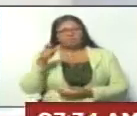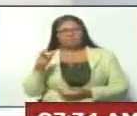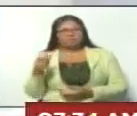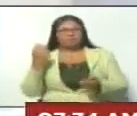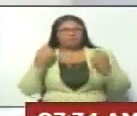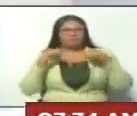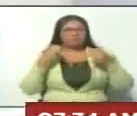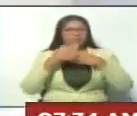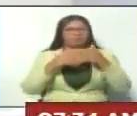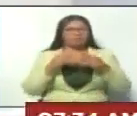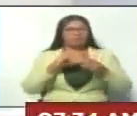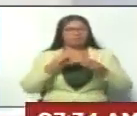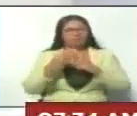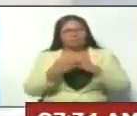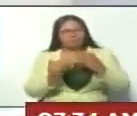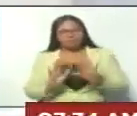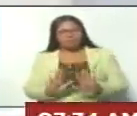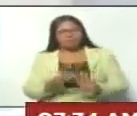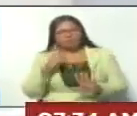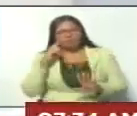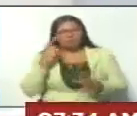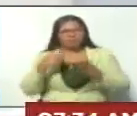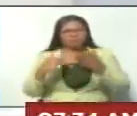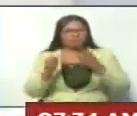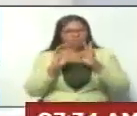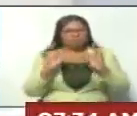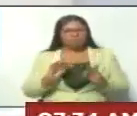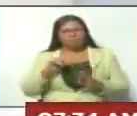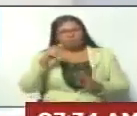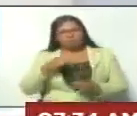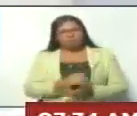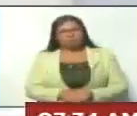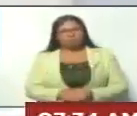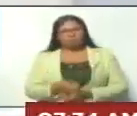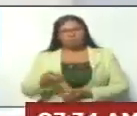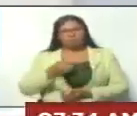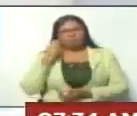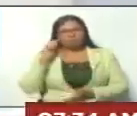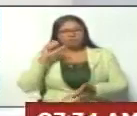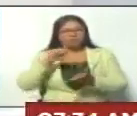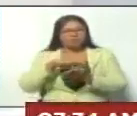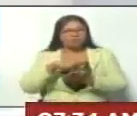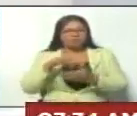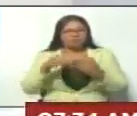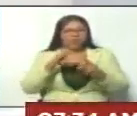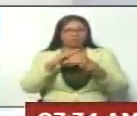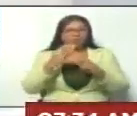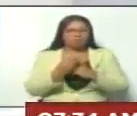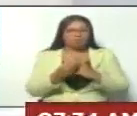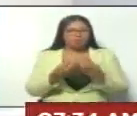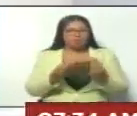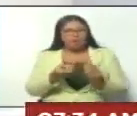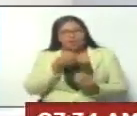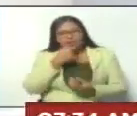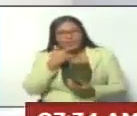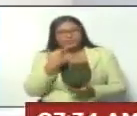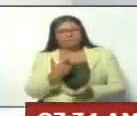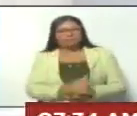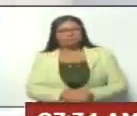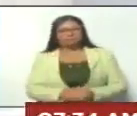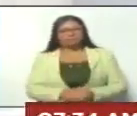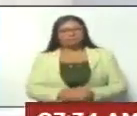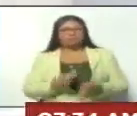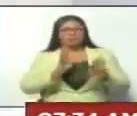ese culto, que practique, sí, esa religión, los rituales, pero además que cualquier ciudadano tenga acceso a, sí, esa escultura, que es una escultura muy hermosa, porque